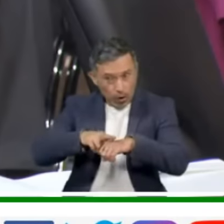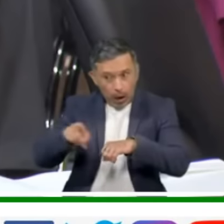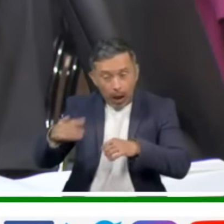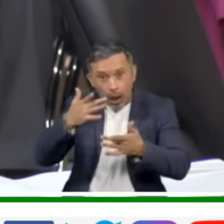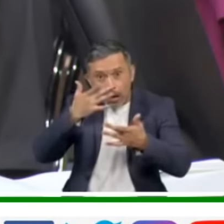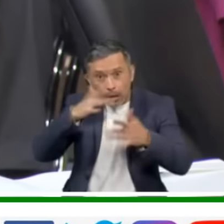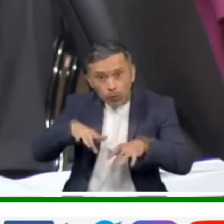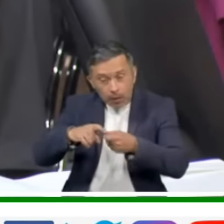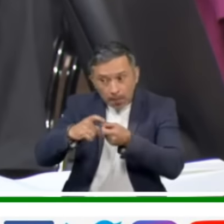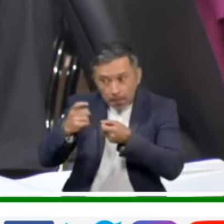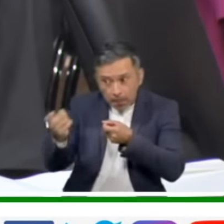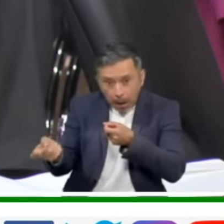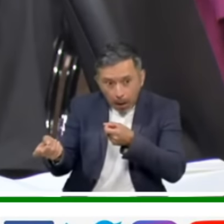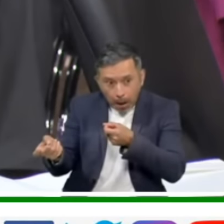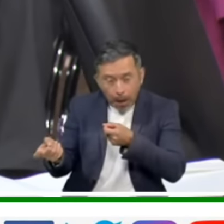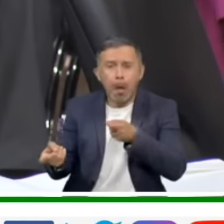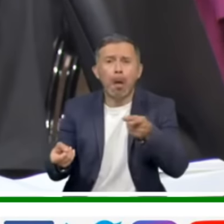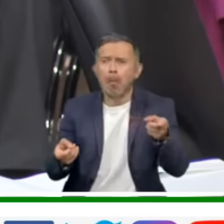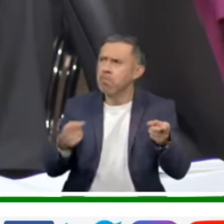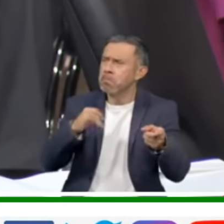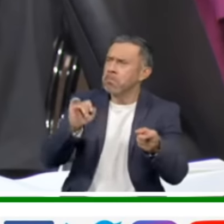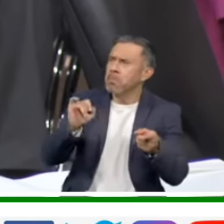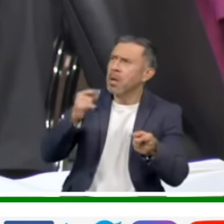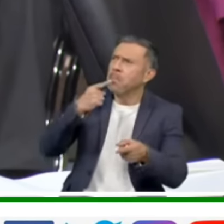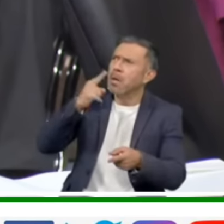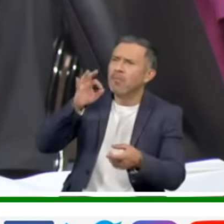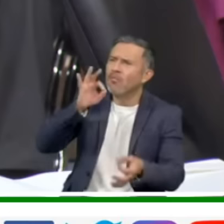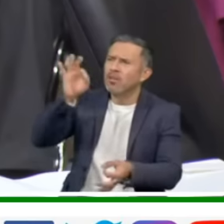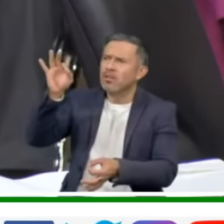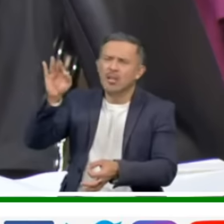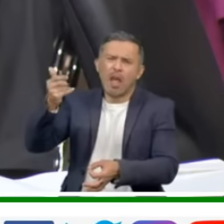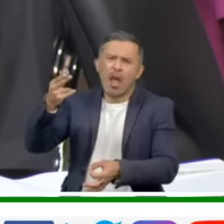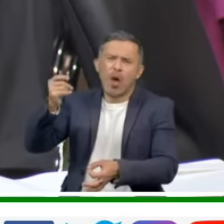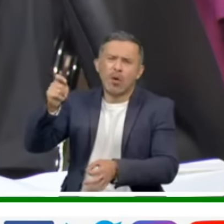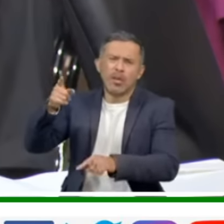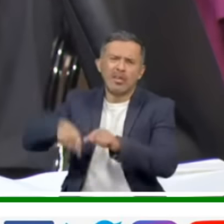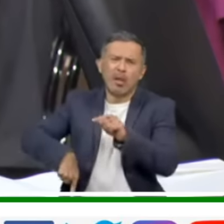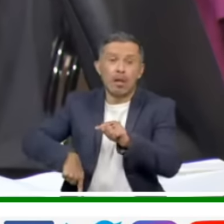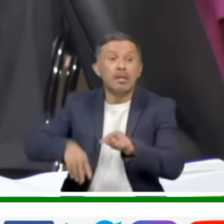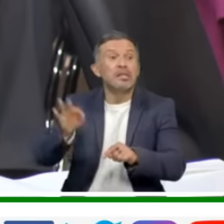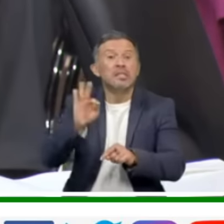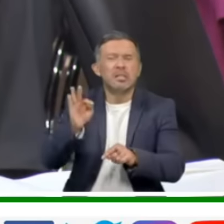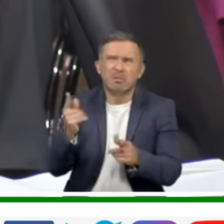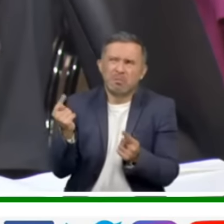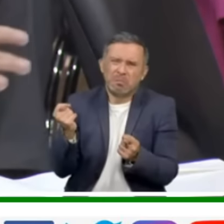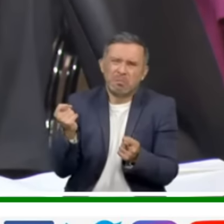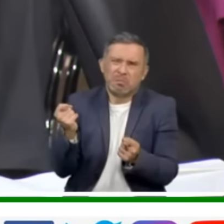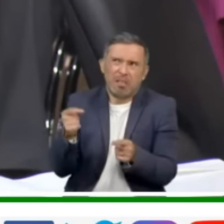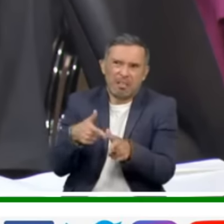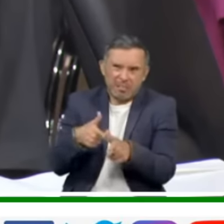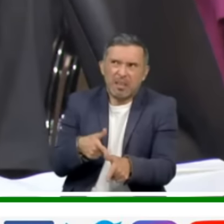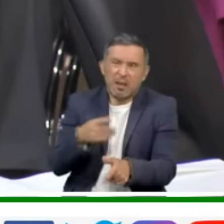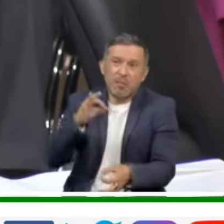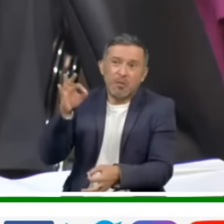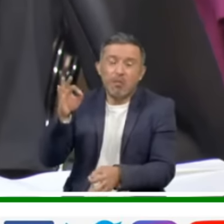recurso en el tribunal se va a facilitar mucho si no deciden no retirar lo bueno es que una cosa se dice aquí y otra cosa se